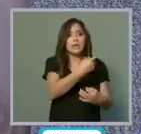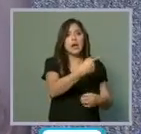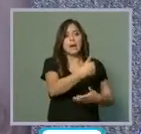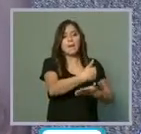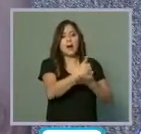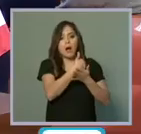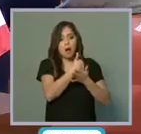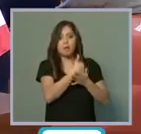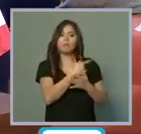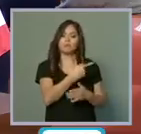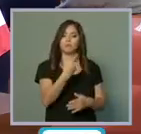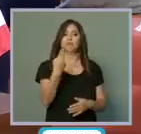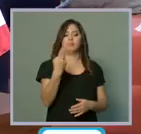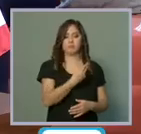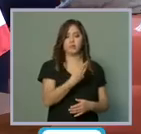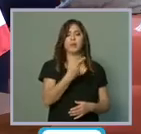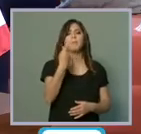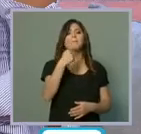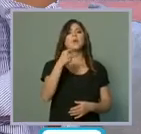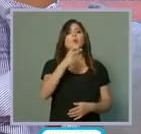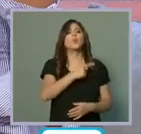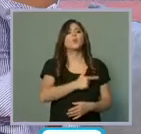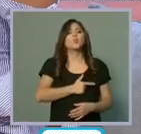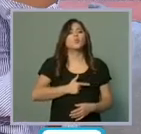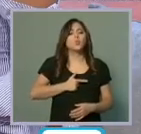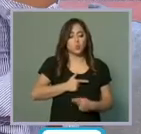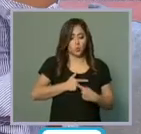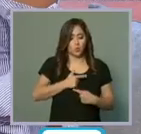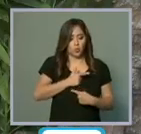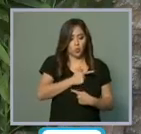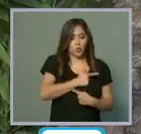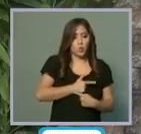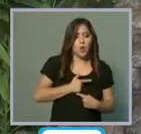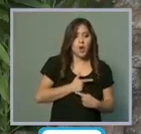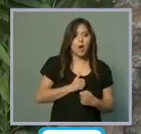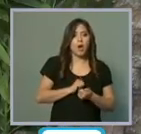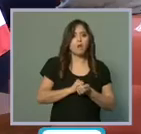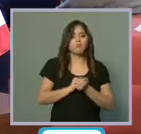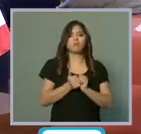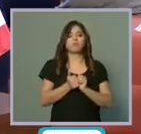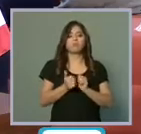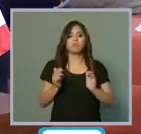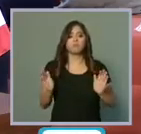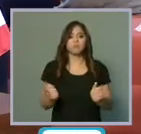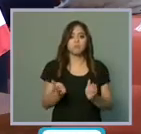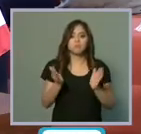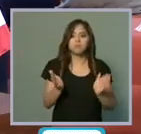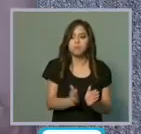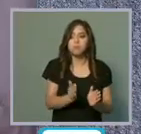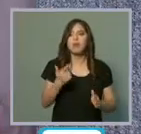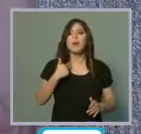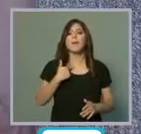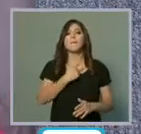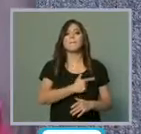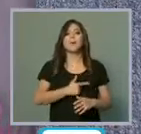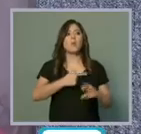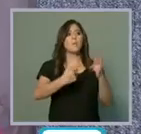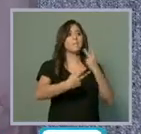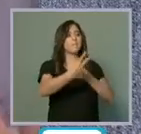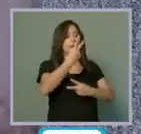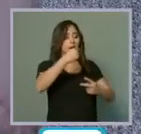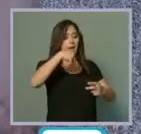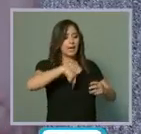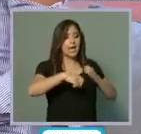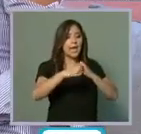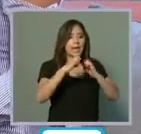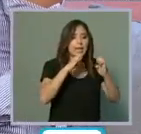el gusto siempre es un motivador. Para estar nosotros hoy aquí, nos tiene que gustar estar Claro. chismosos frente al público, buscando qué saquito